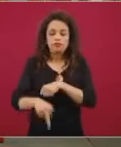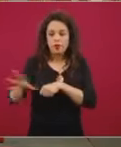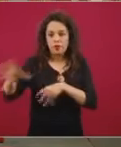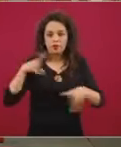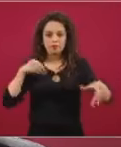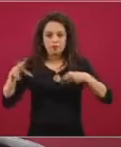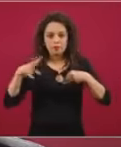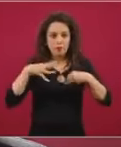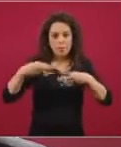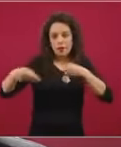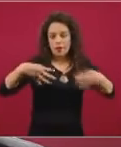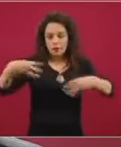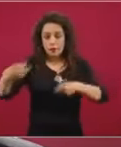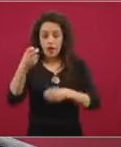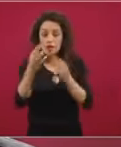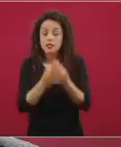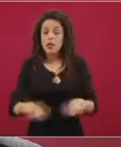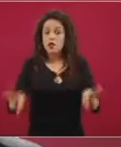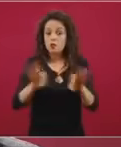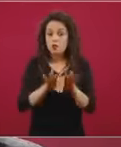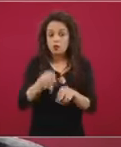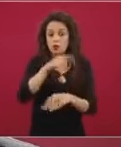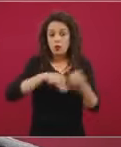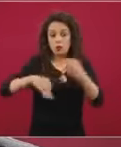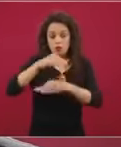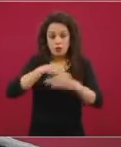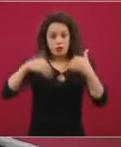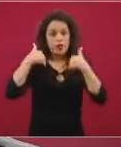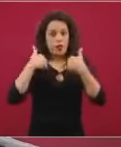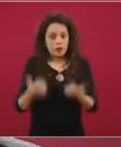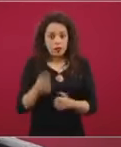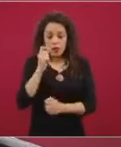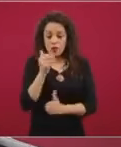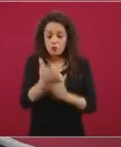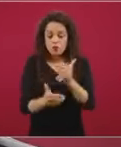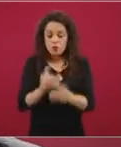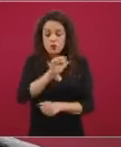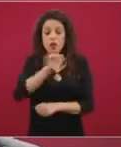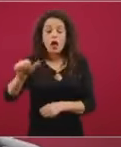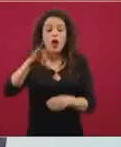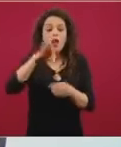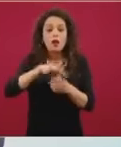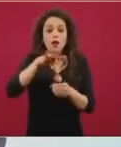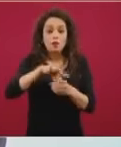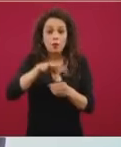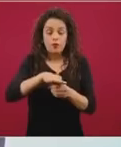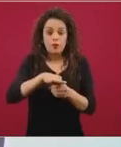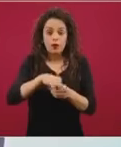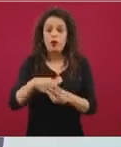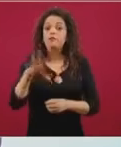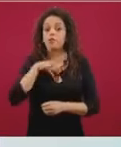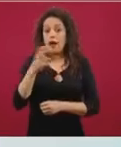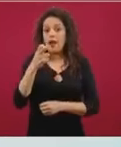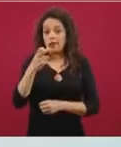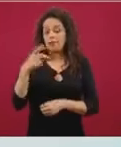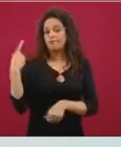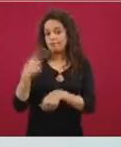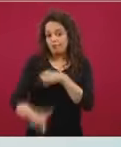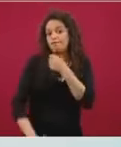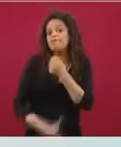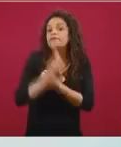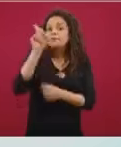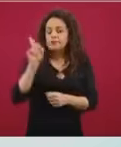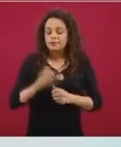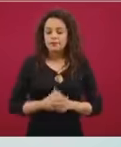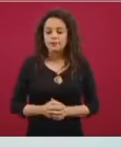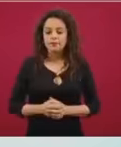importante considerar que también todo el proceso electoral puede implicar estos riesgos.